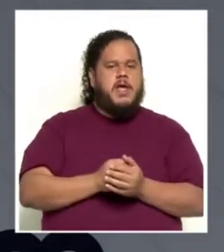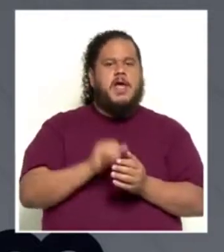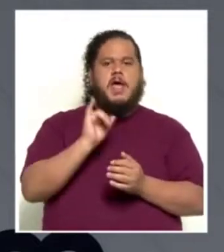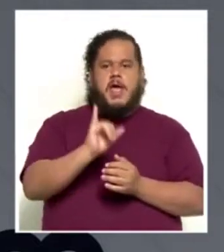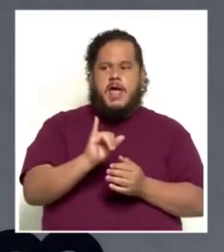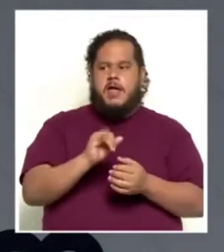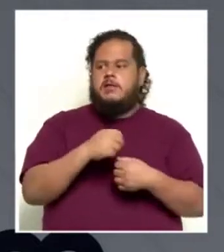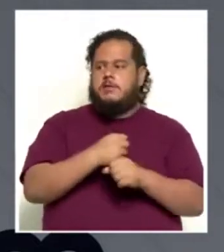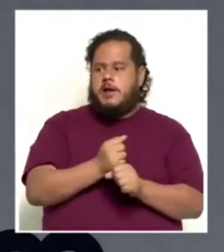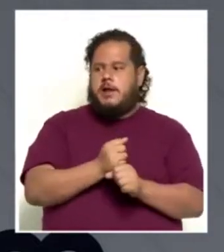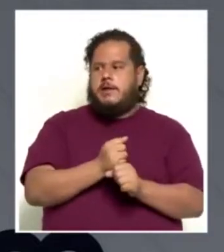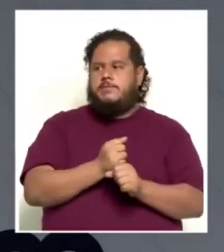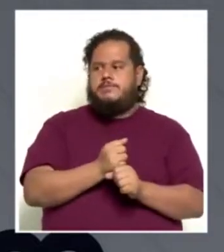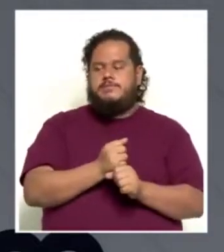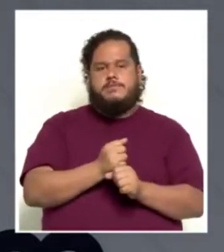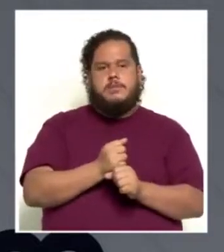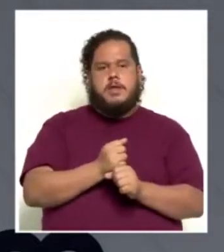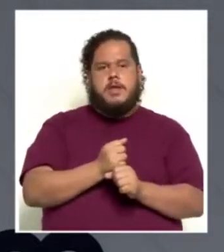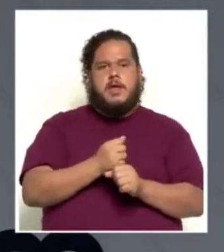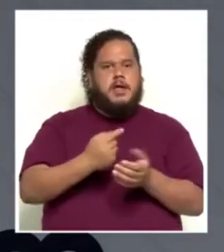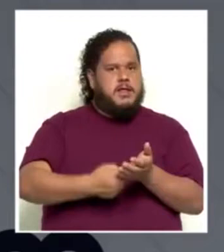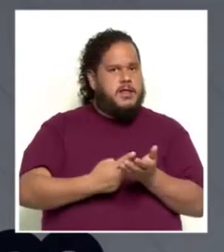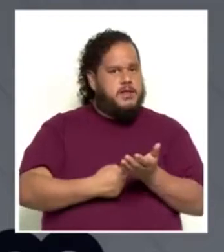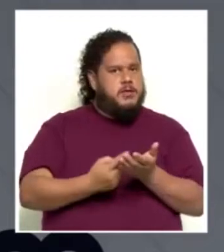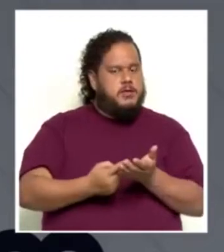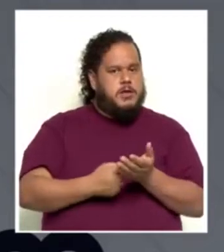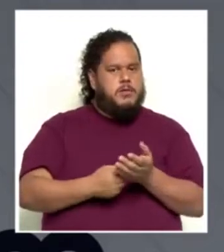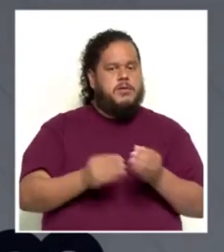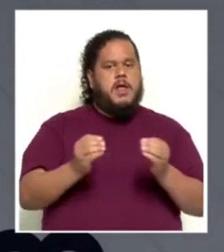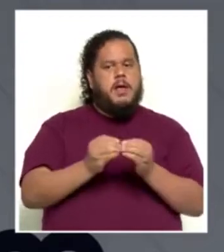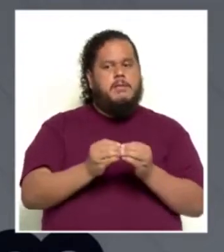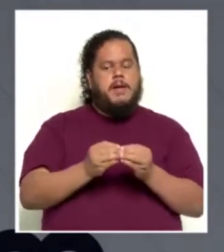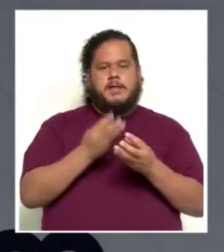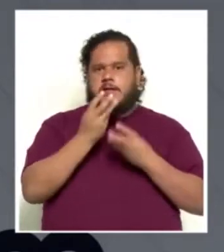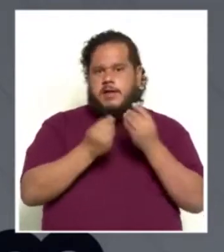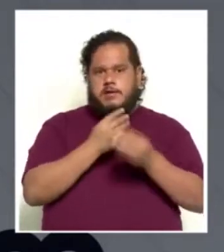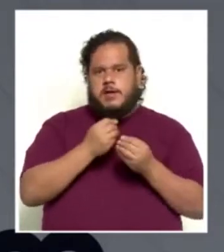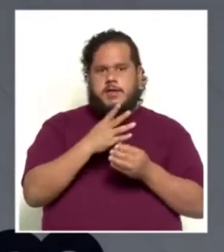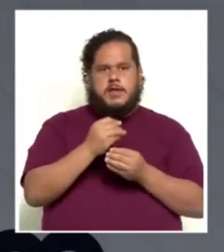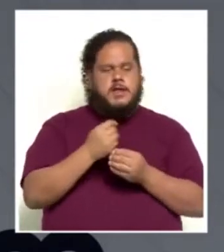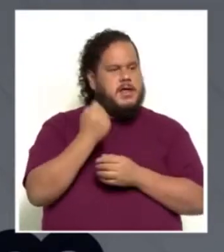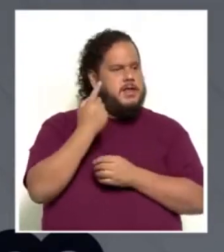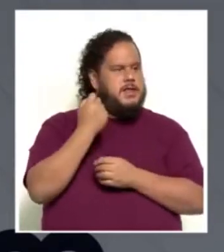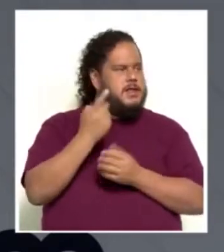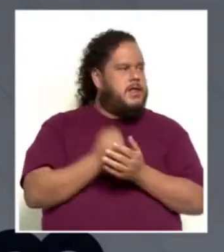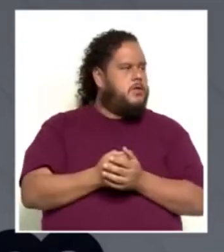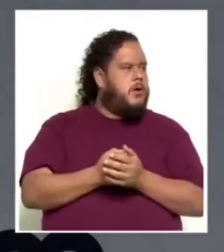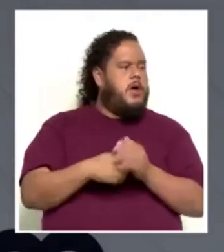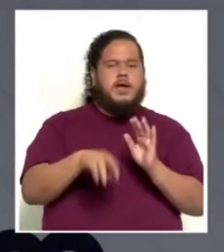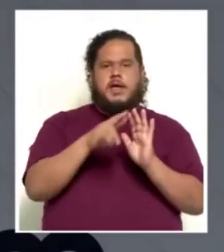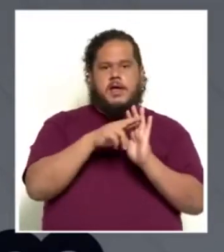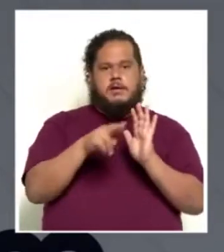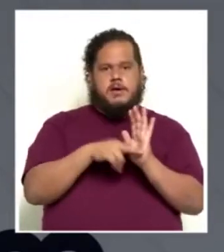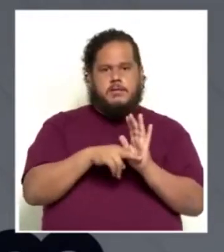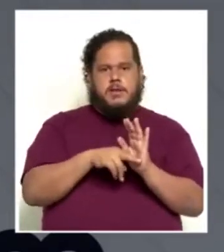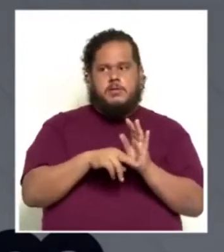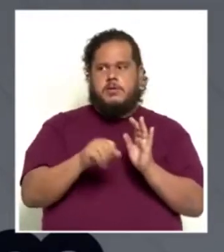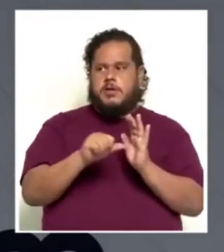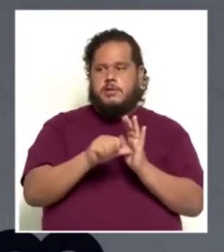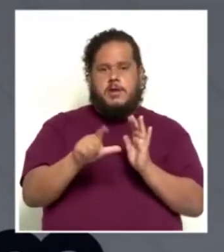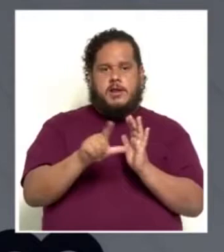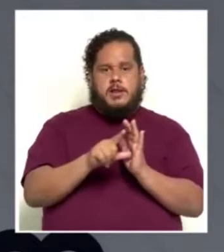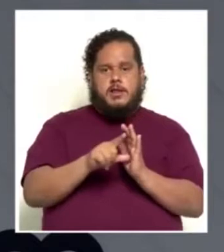hará que sean discusiones muchísimo más ricas, y además entendiendo que el reglamento legislativo, que siempre